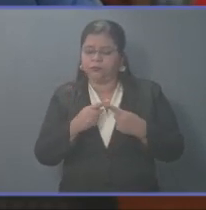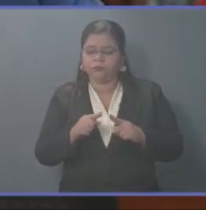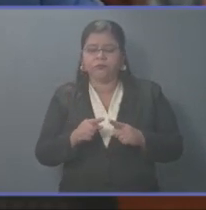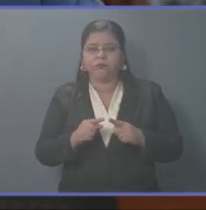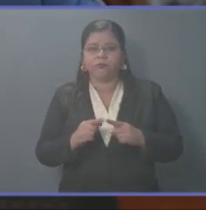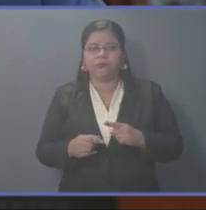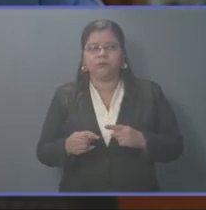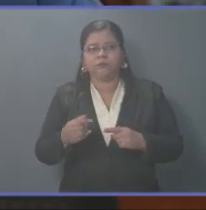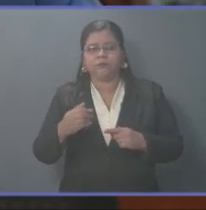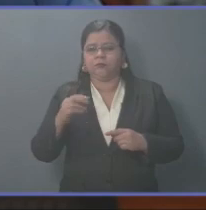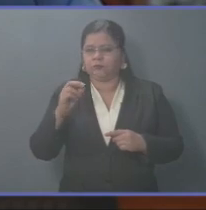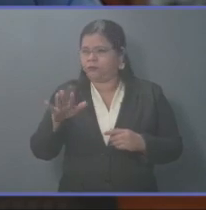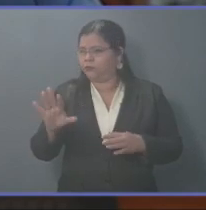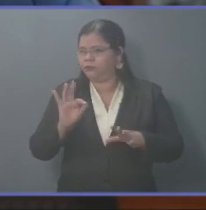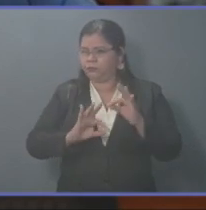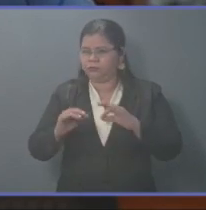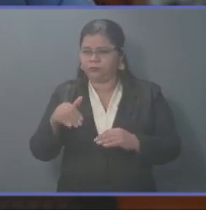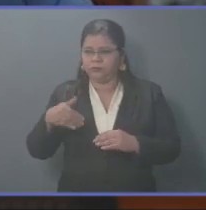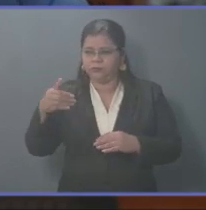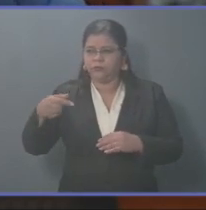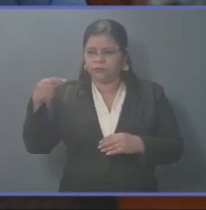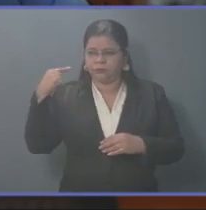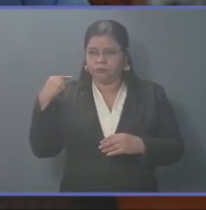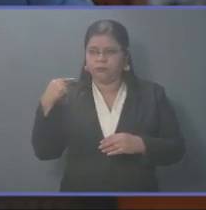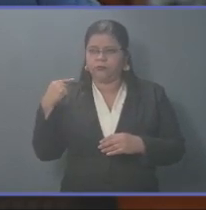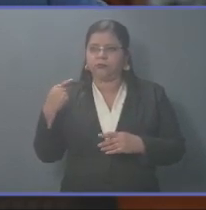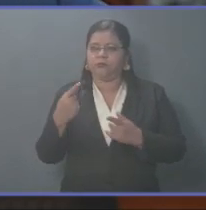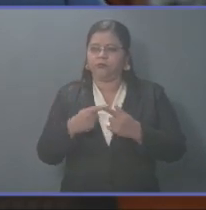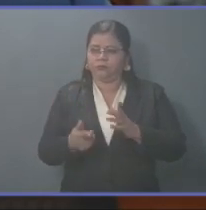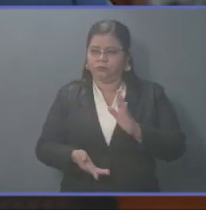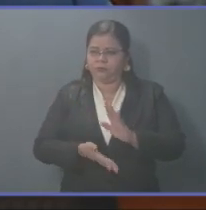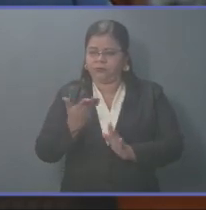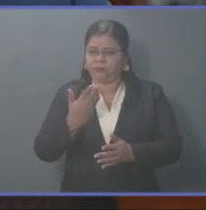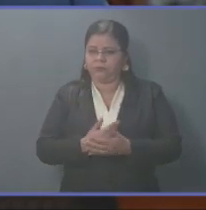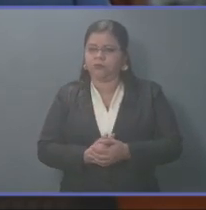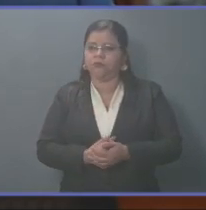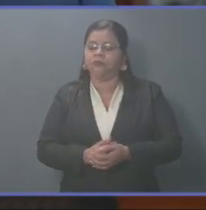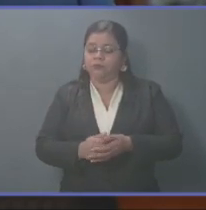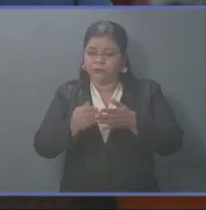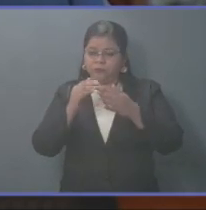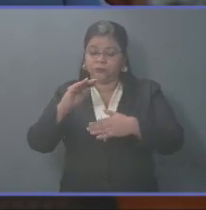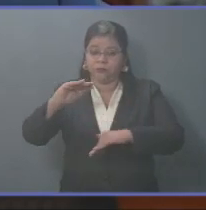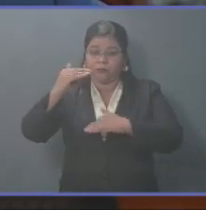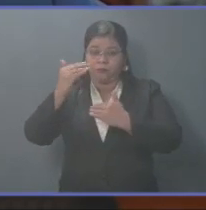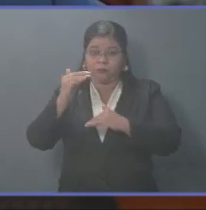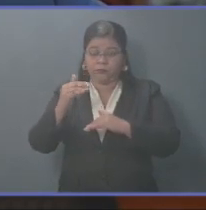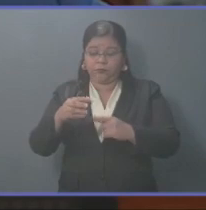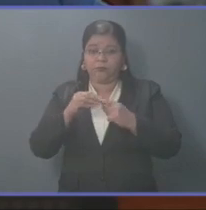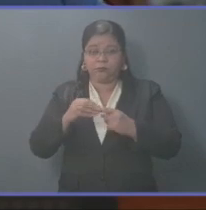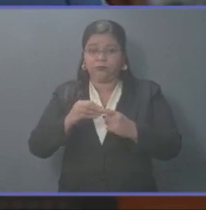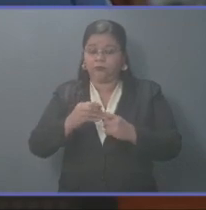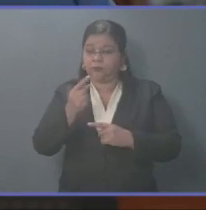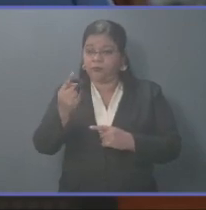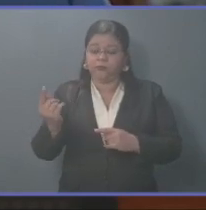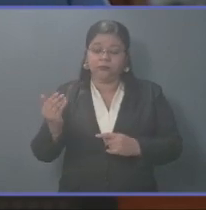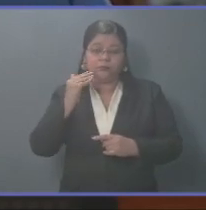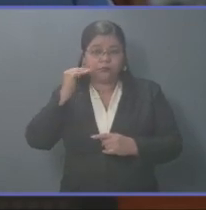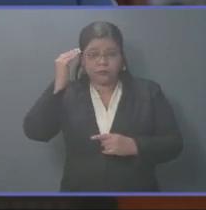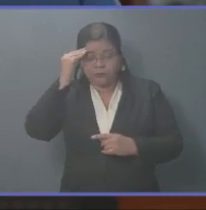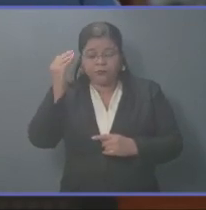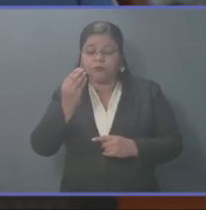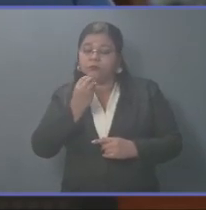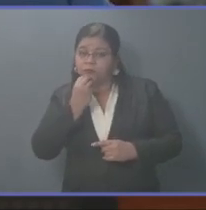de años para acá, en las instituciones bancarias, ya hay ventanillas especiales para atender a las personas con